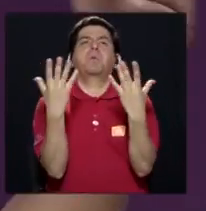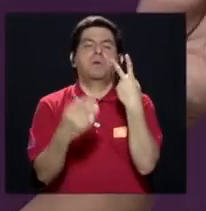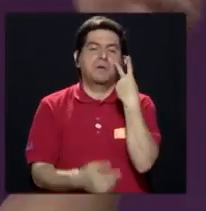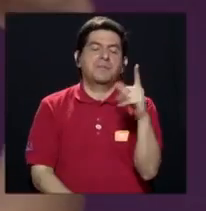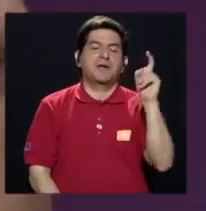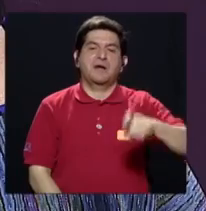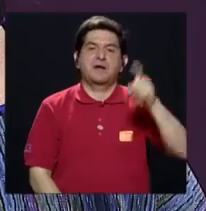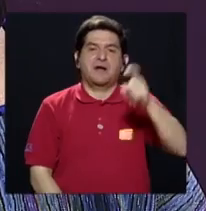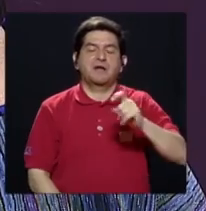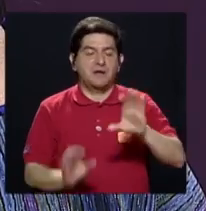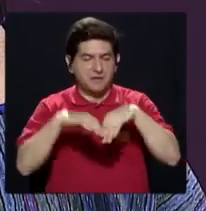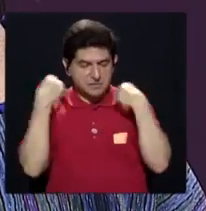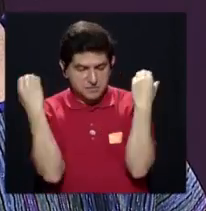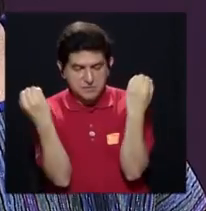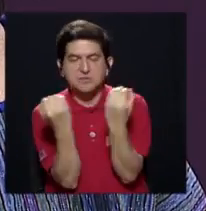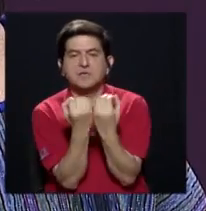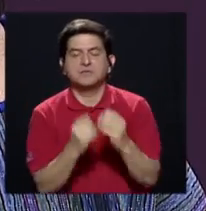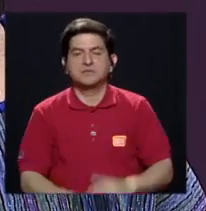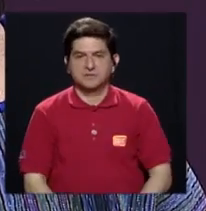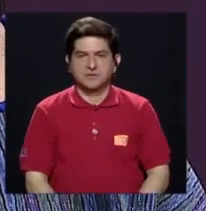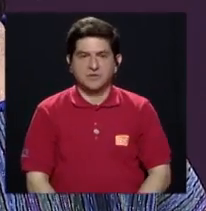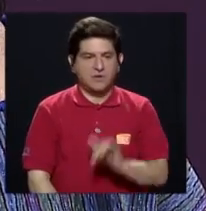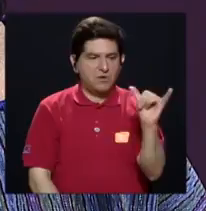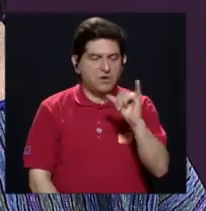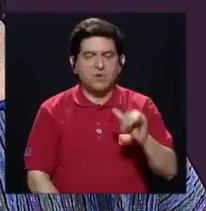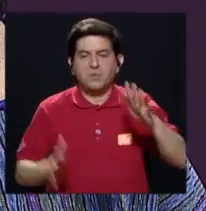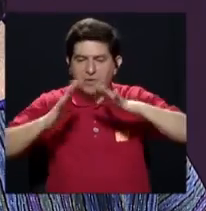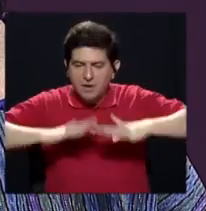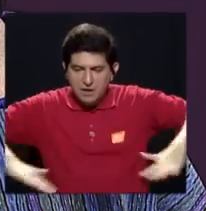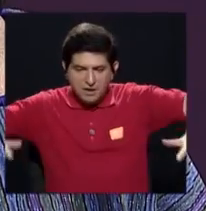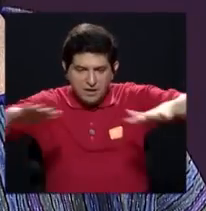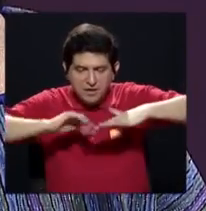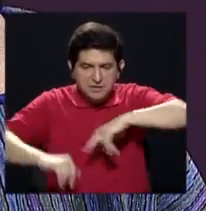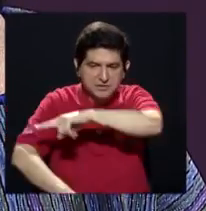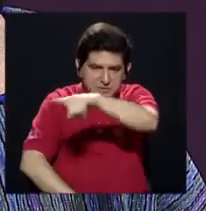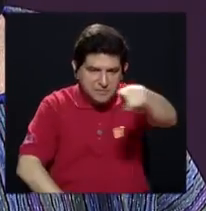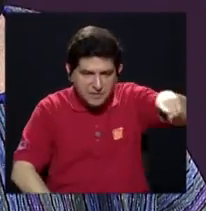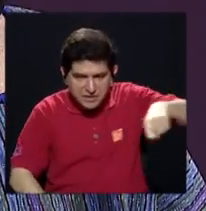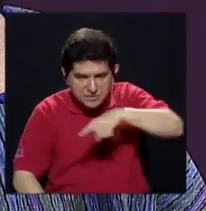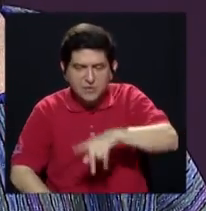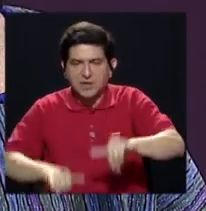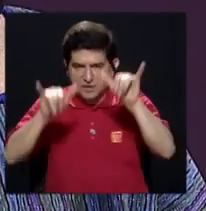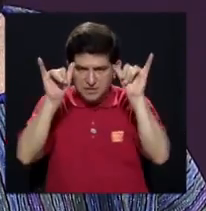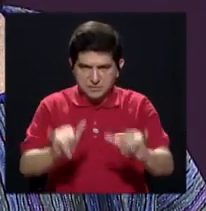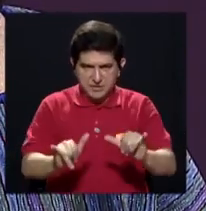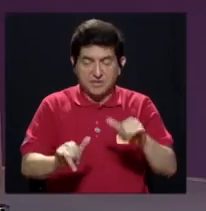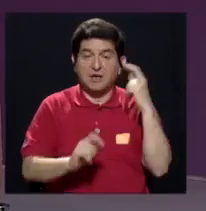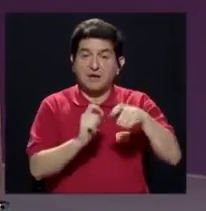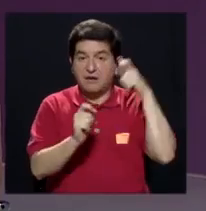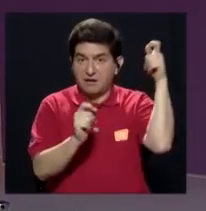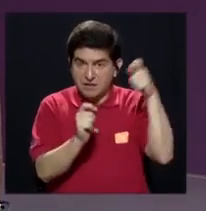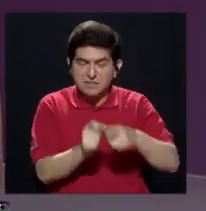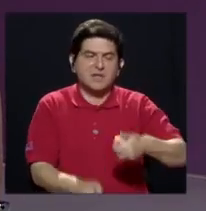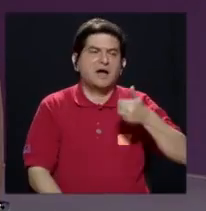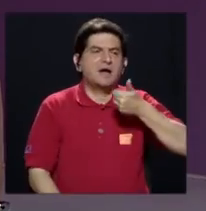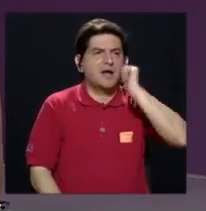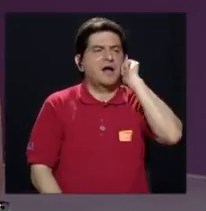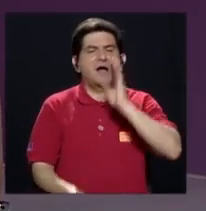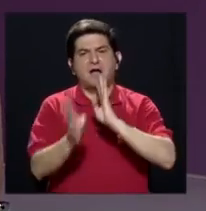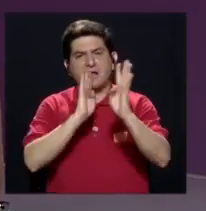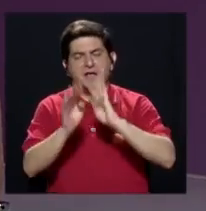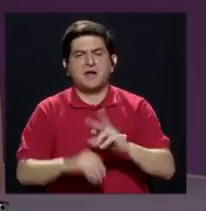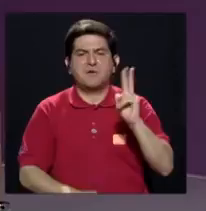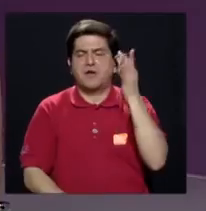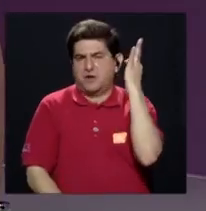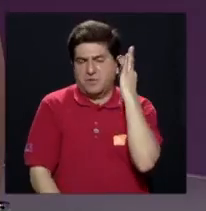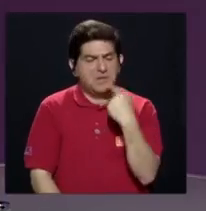necesidad en las organizaciones en los en los espacios donde ella están precisamente ayer conversábamos con una